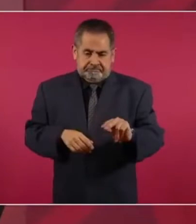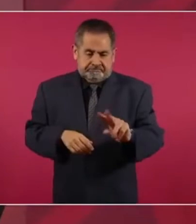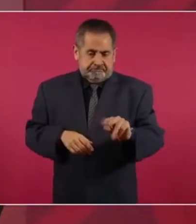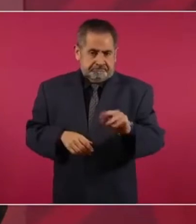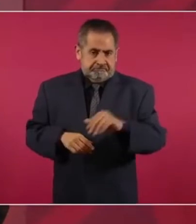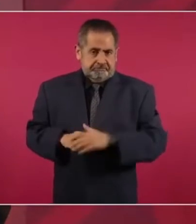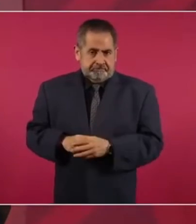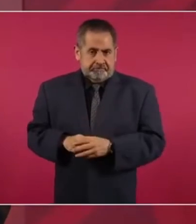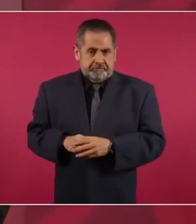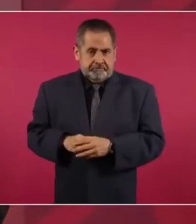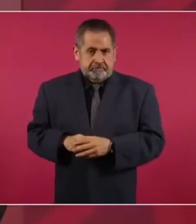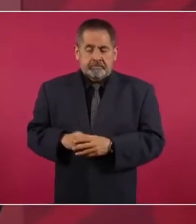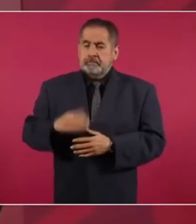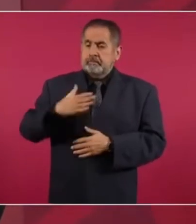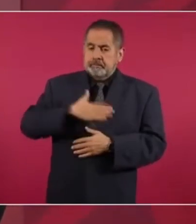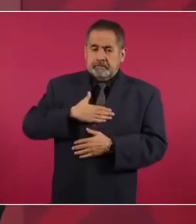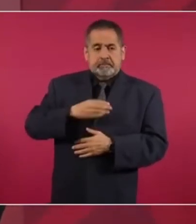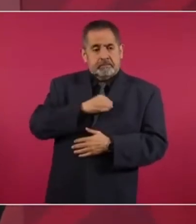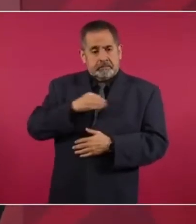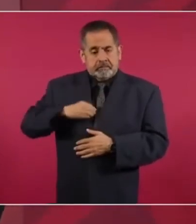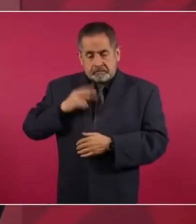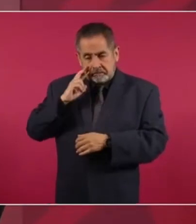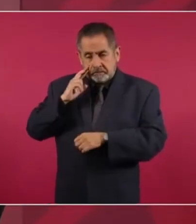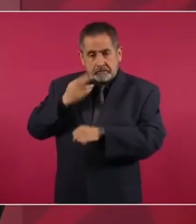Es una doble obligación cuidar